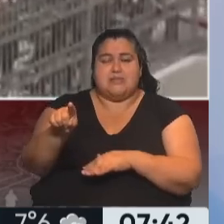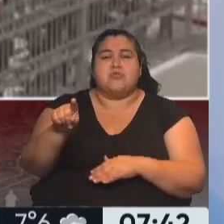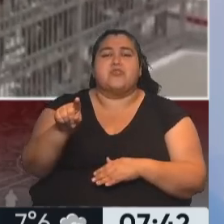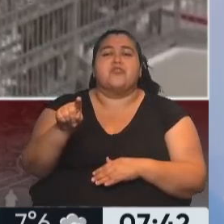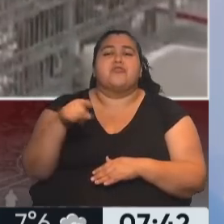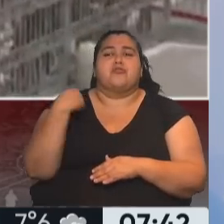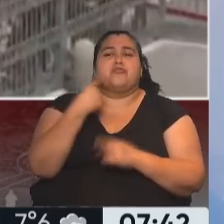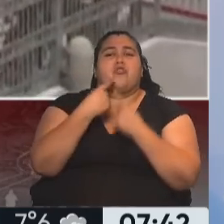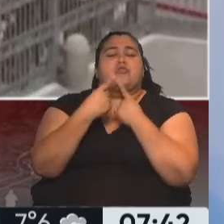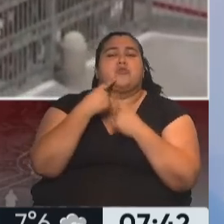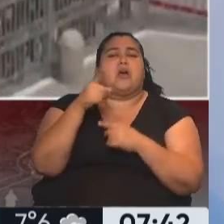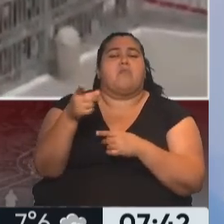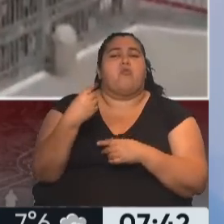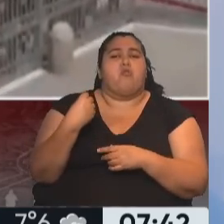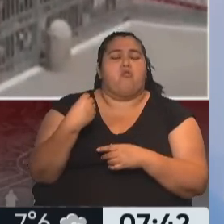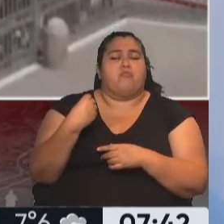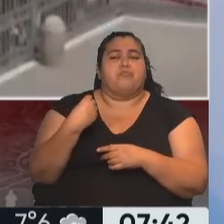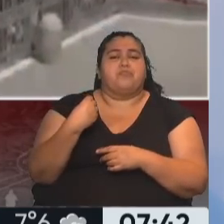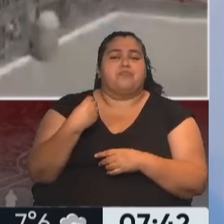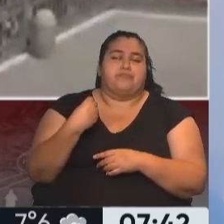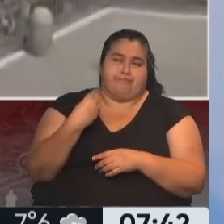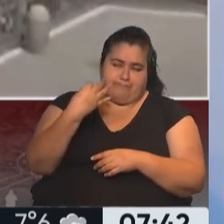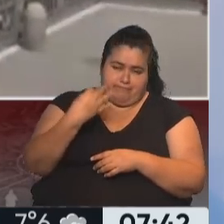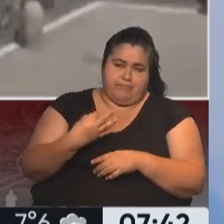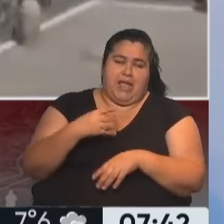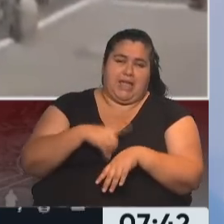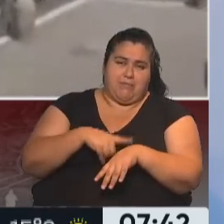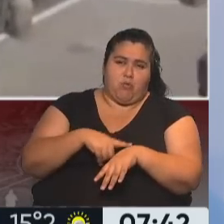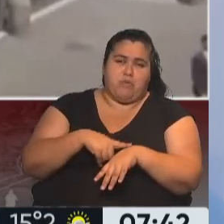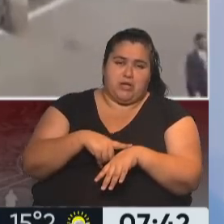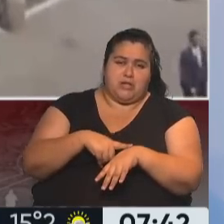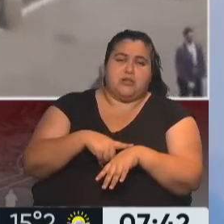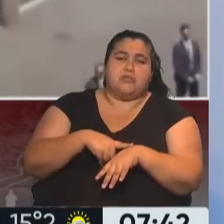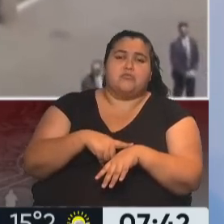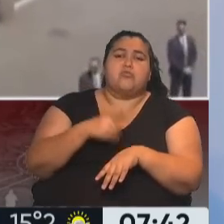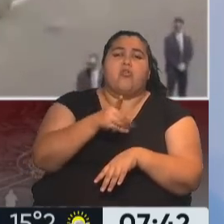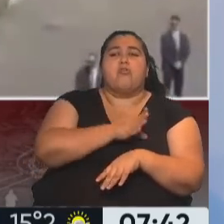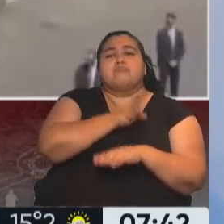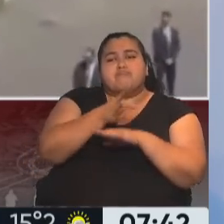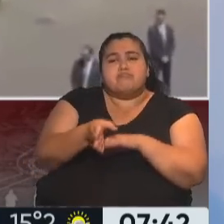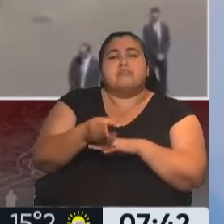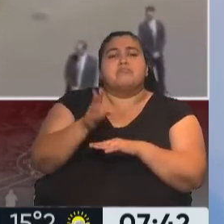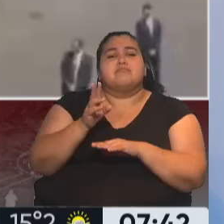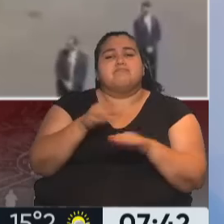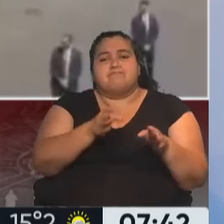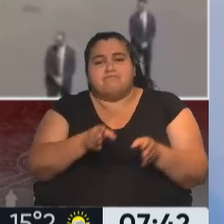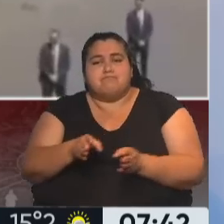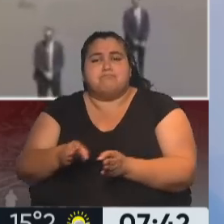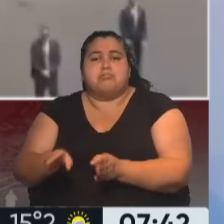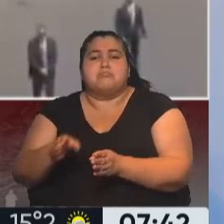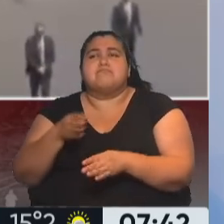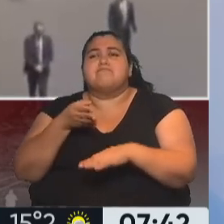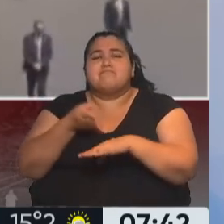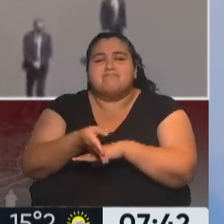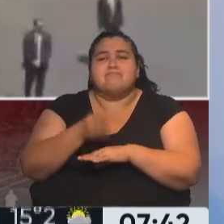Le consultábamos cuándo y a partir de qué momento quienes quieran visitar justamente la sepultura del Papa lo van a poder hacer.